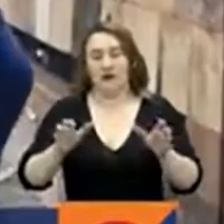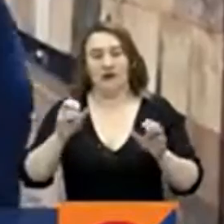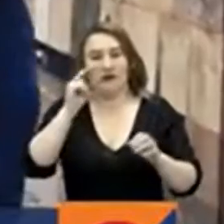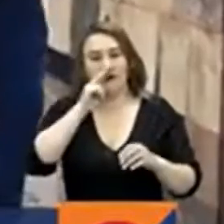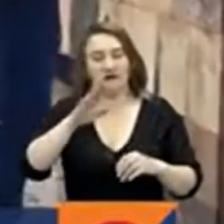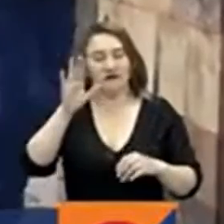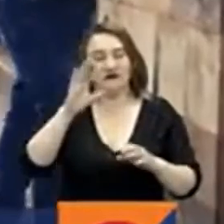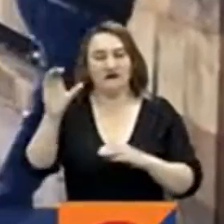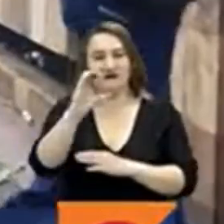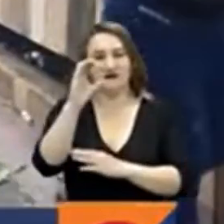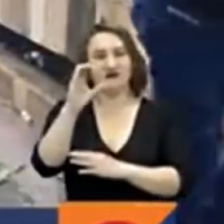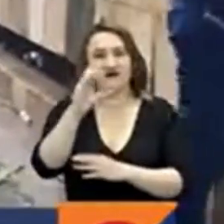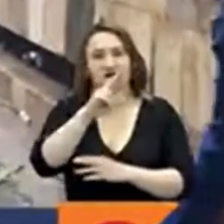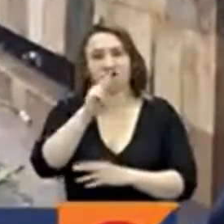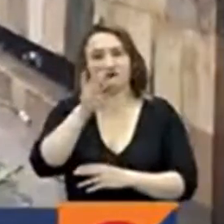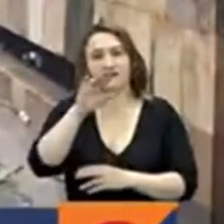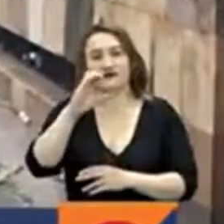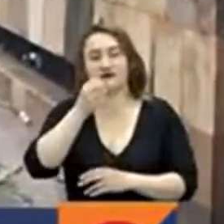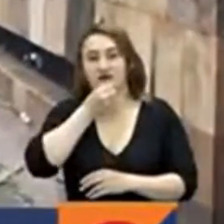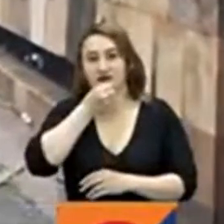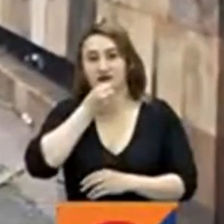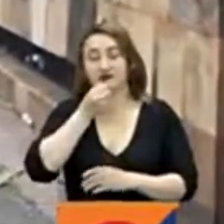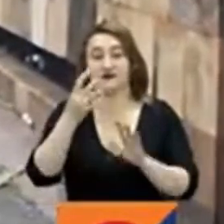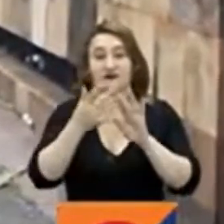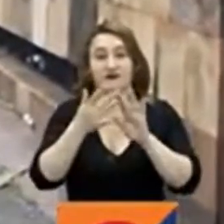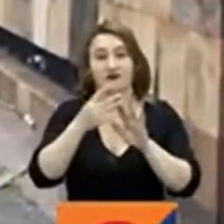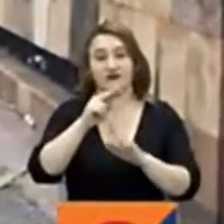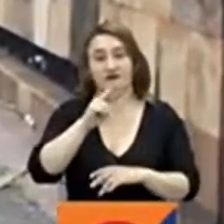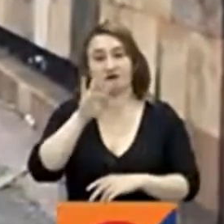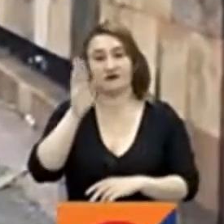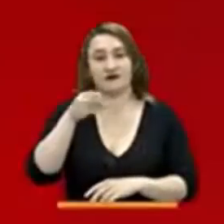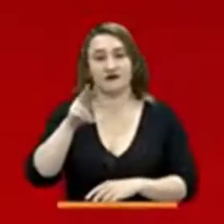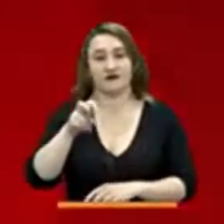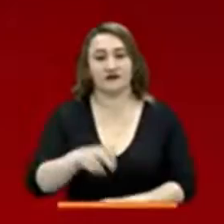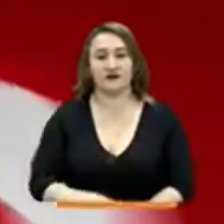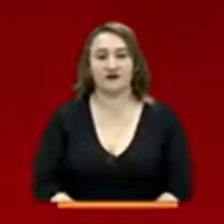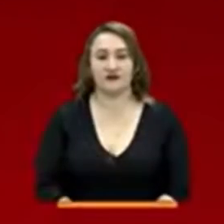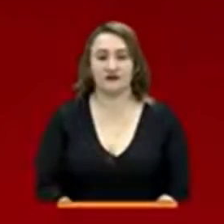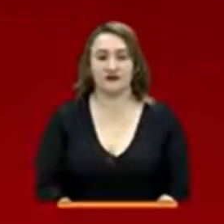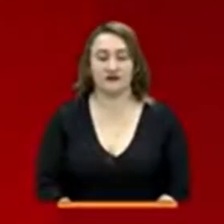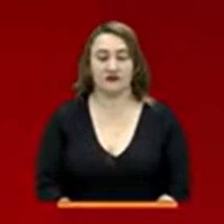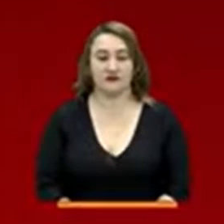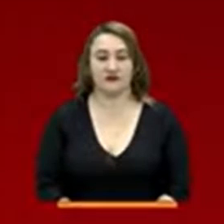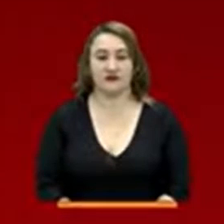de Colombia y RTVC Noticias, conectados 24/7.